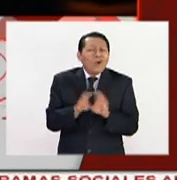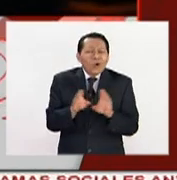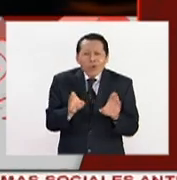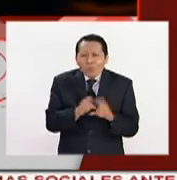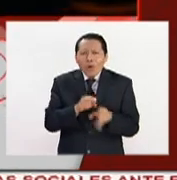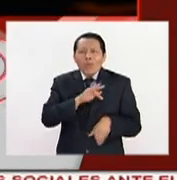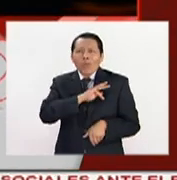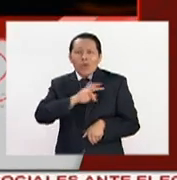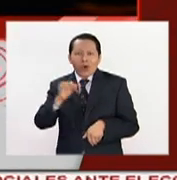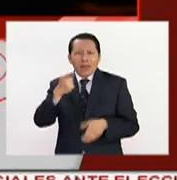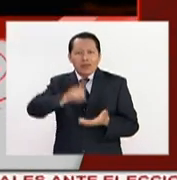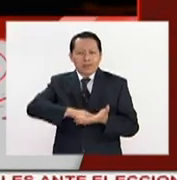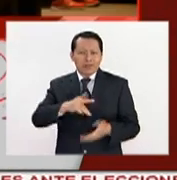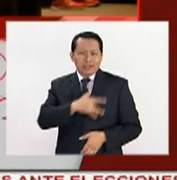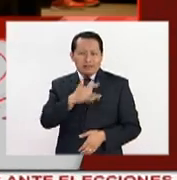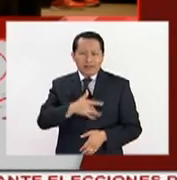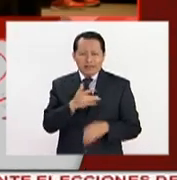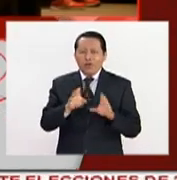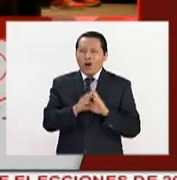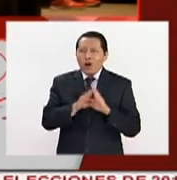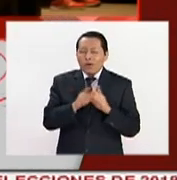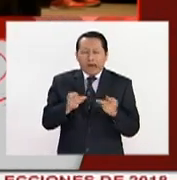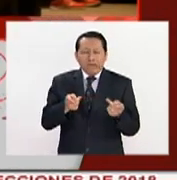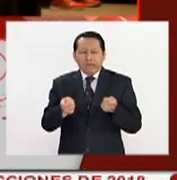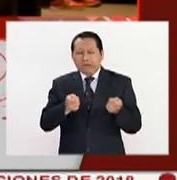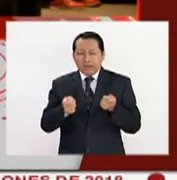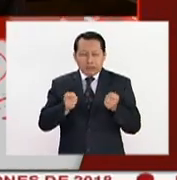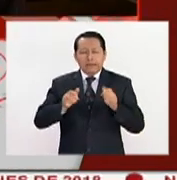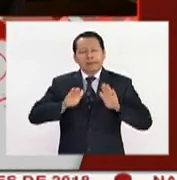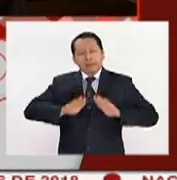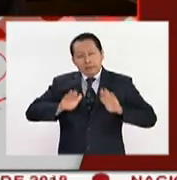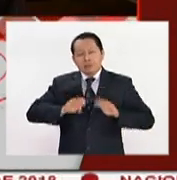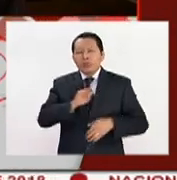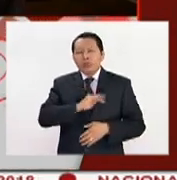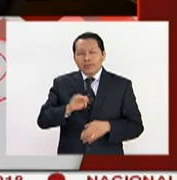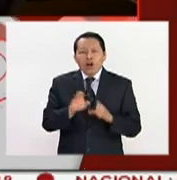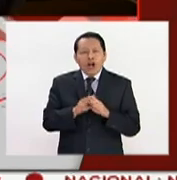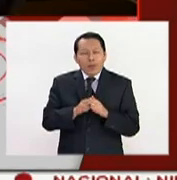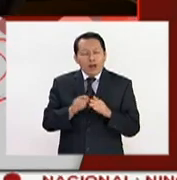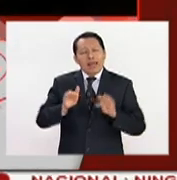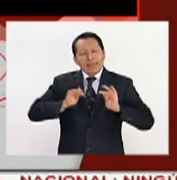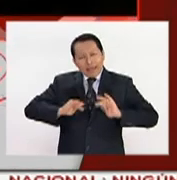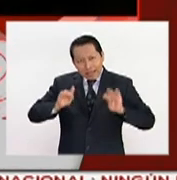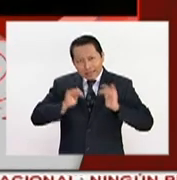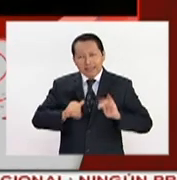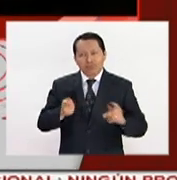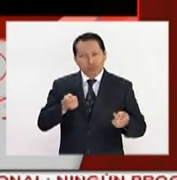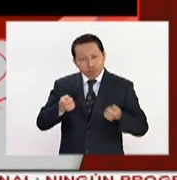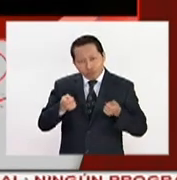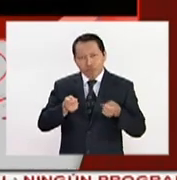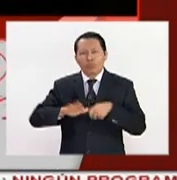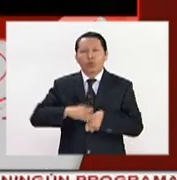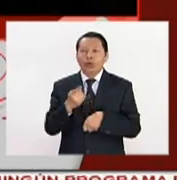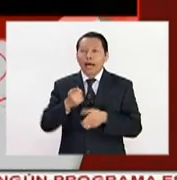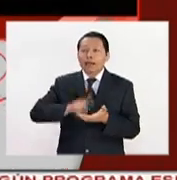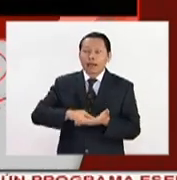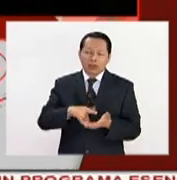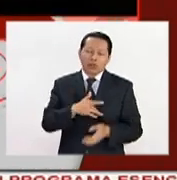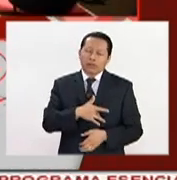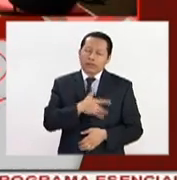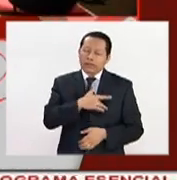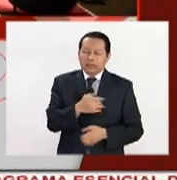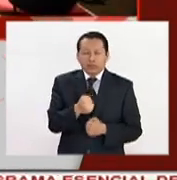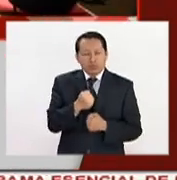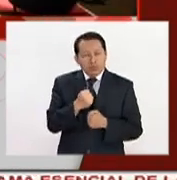encuentran equilibrio emocional, porque hay una parte muy fuerte de lo que vivimos que hay que aterrizar. Hay mucho dolor, hay un